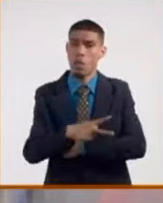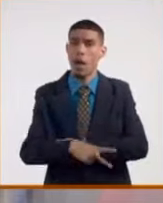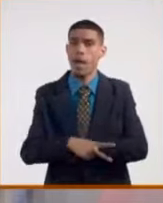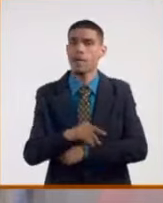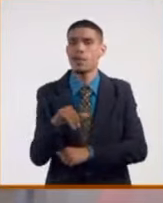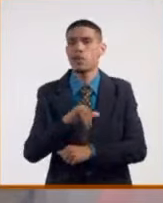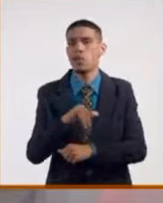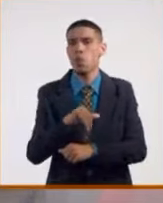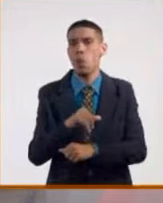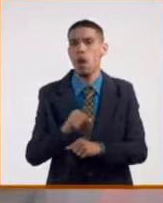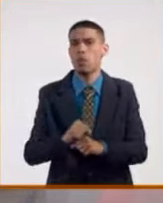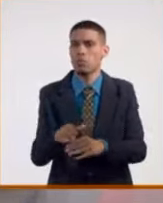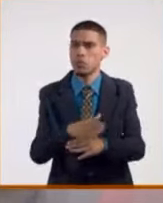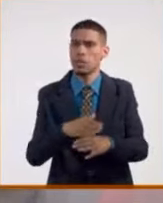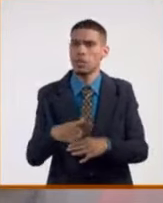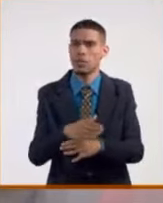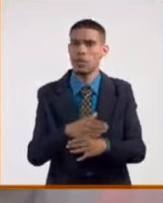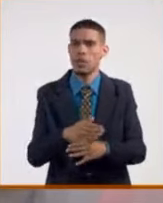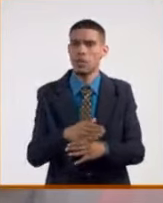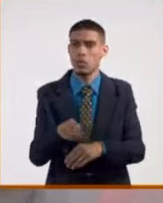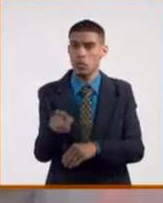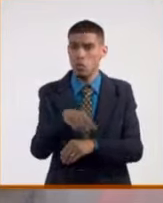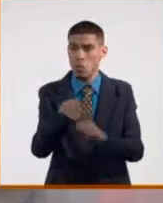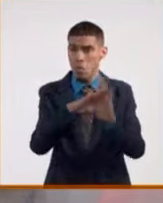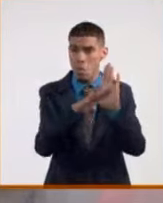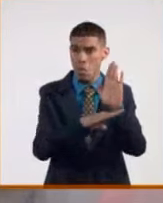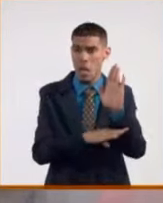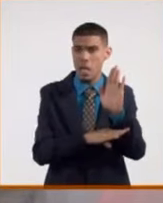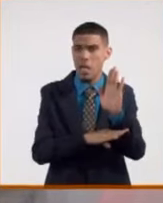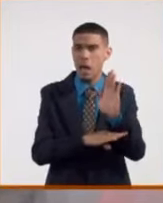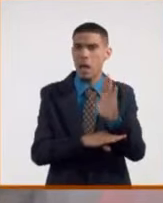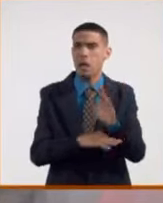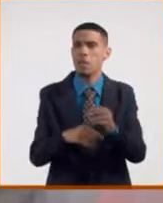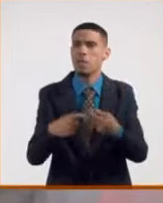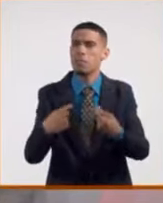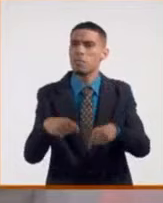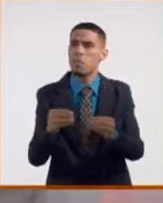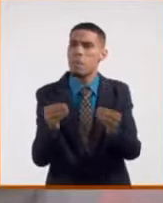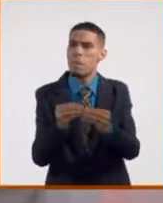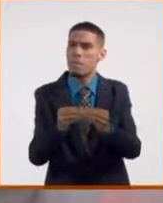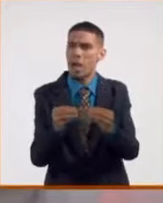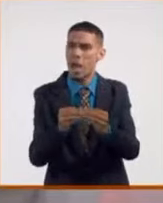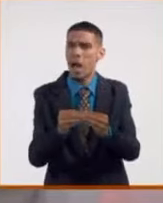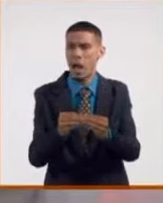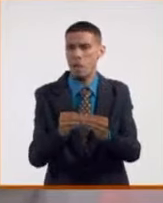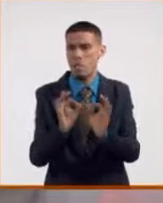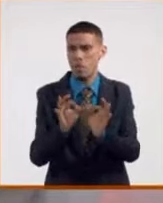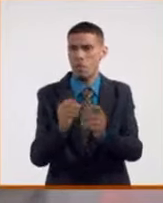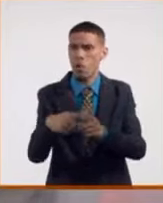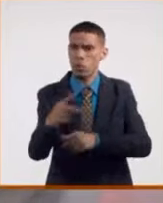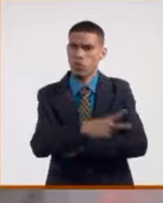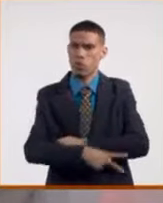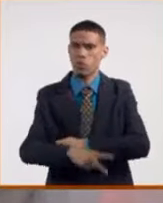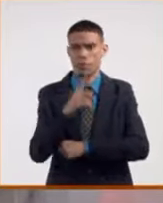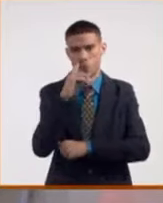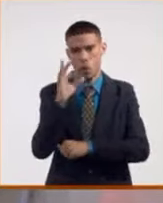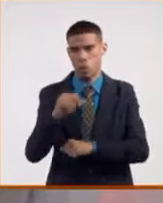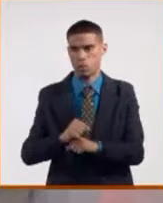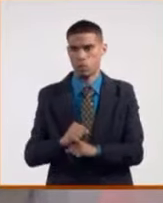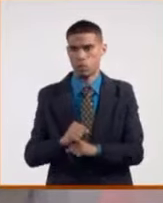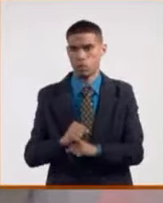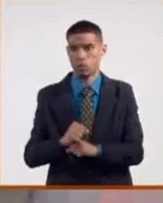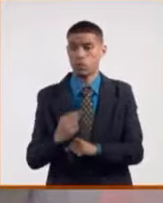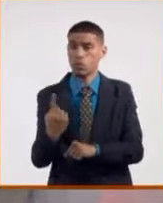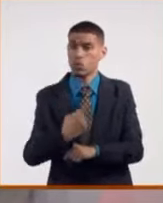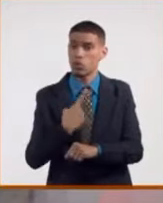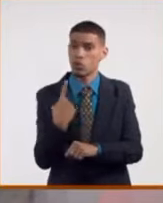privatización Ahora dime tú cuál de las medidas que estamos nosotros implementando van en esa dirección nosotros estamos hablando de aumentar el